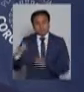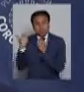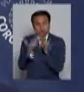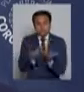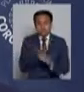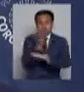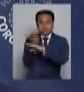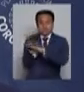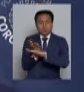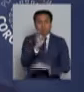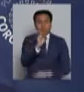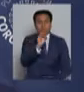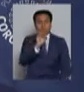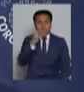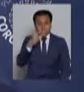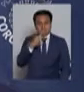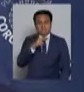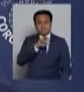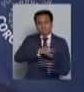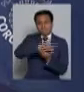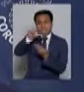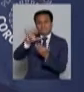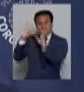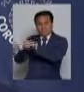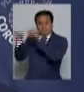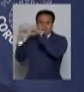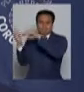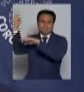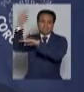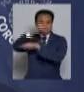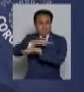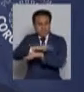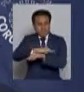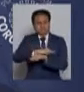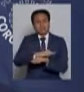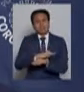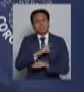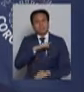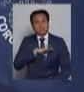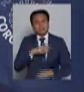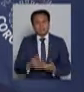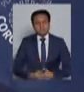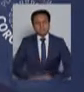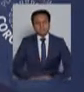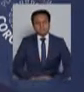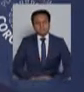habría solicitado a la FACH que hiciera el traslado desde ese país hacia el nuestro.